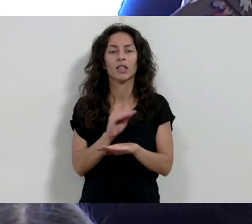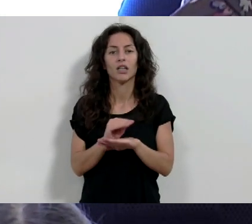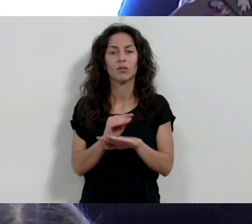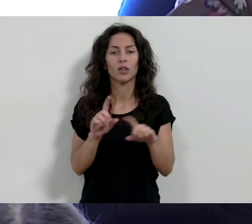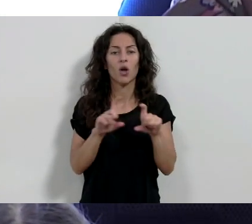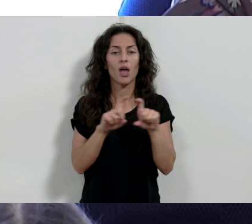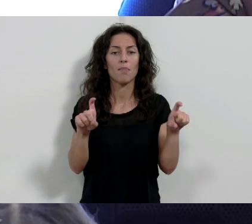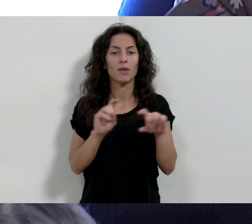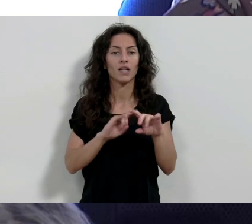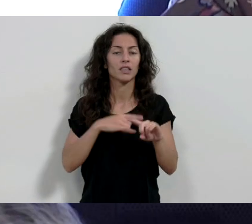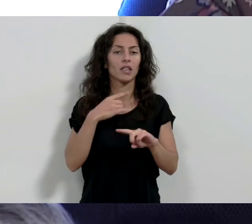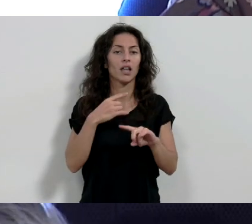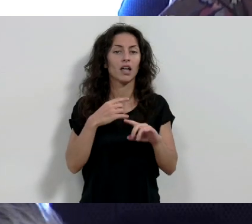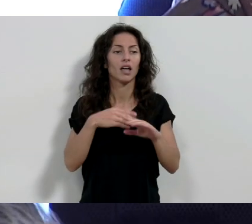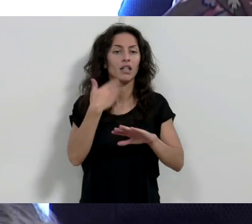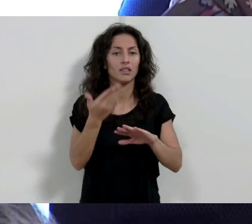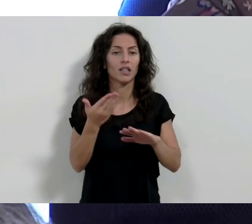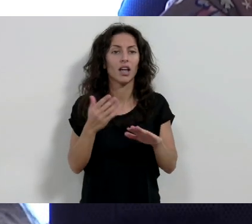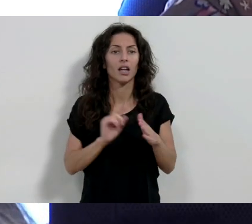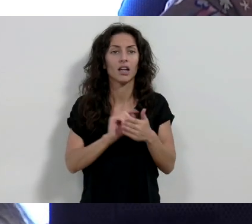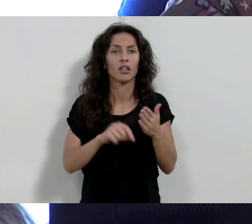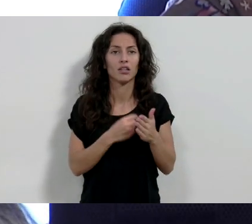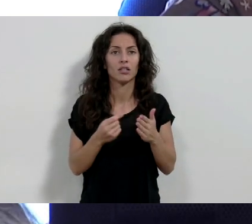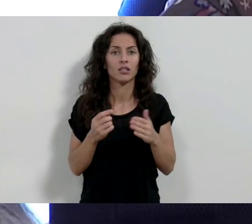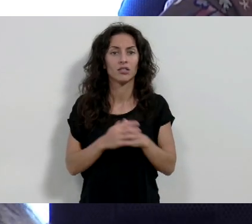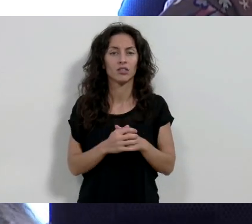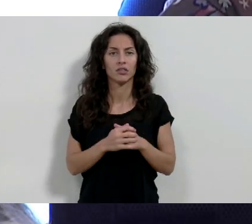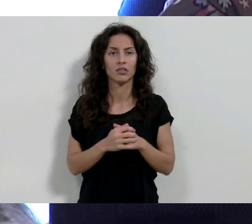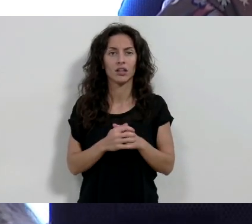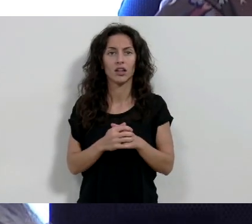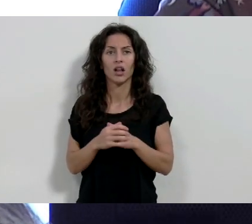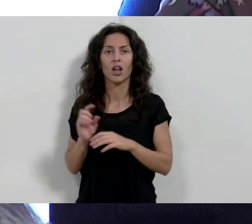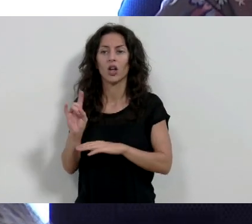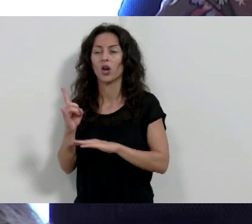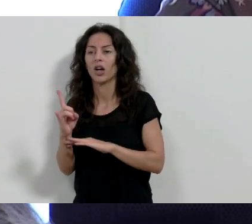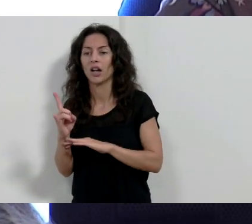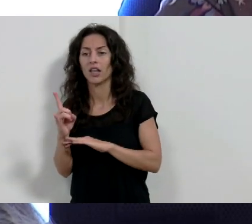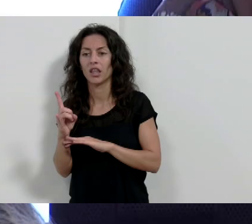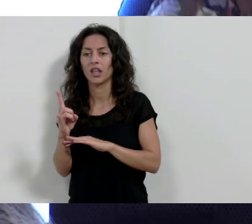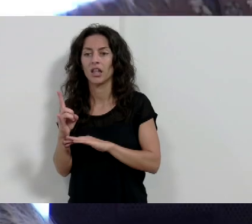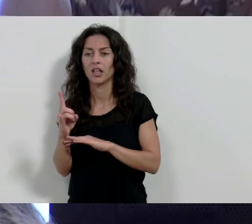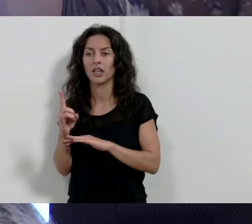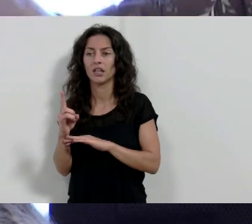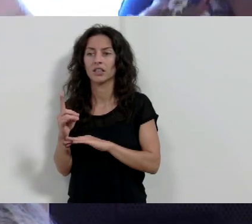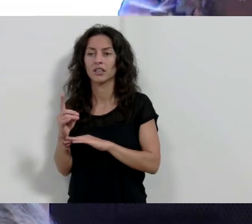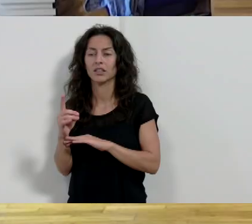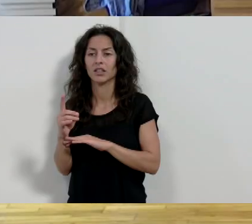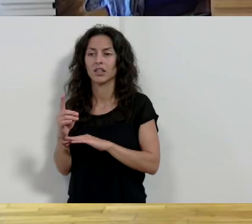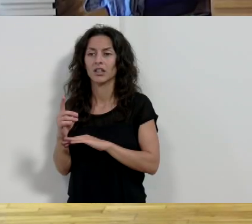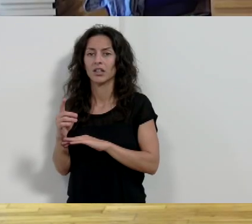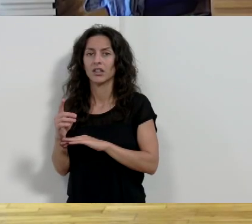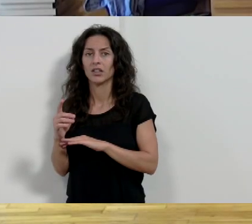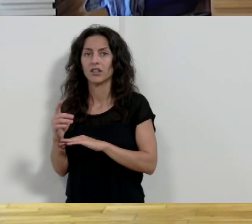contrato prorrogado. La parte de fuera de rondas, con una empresa. La limpieza de los de